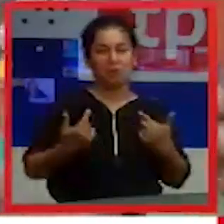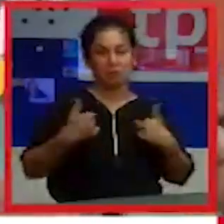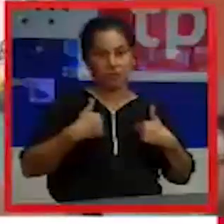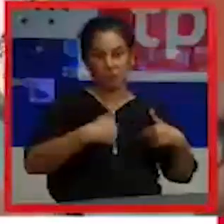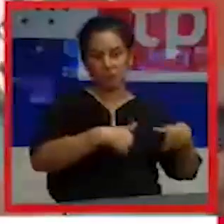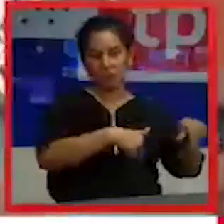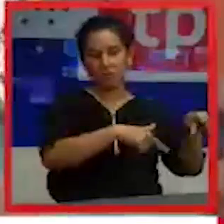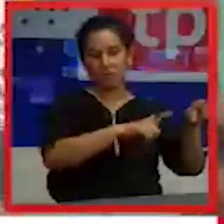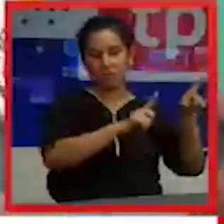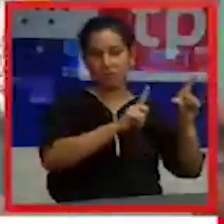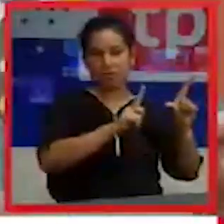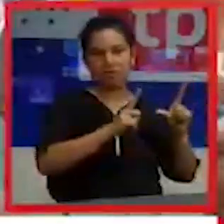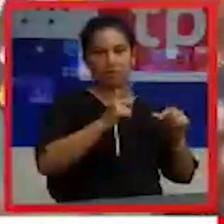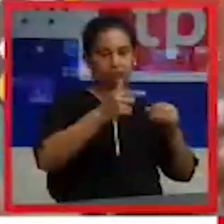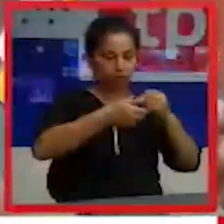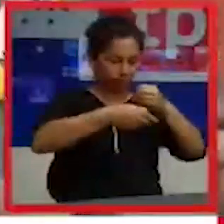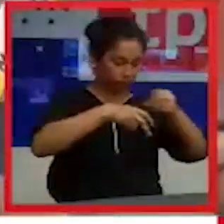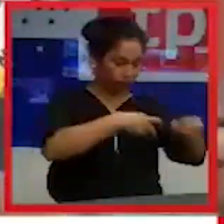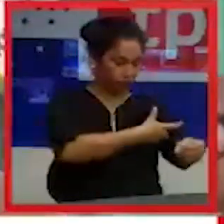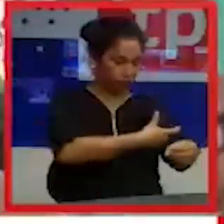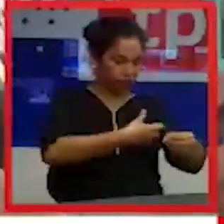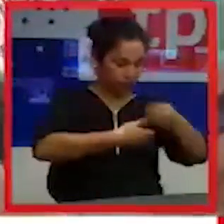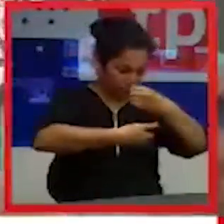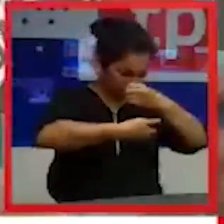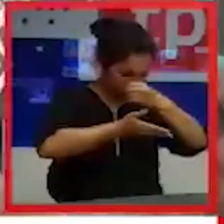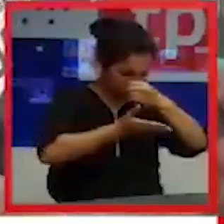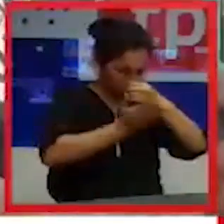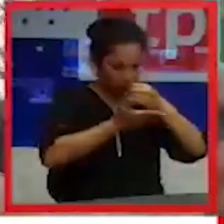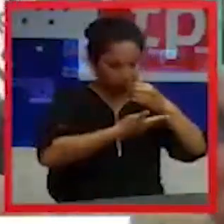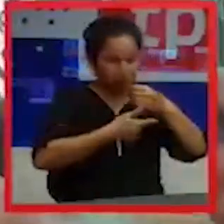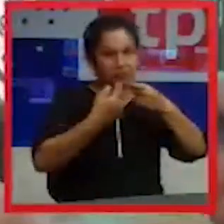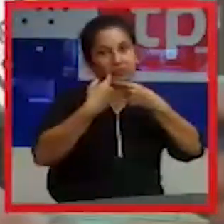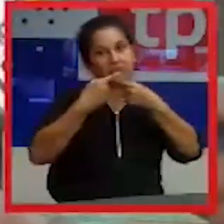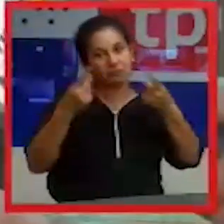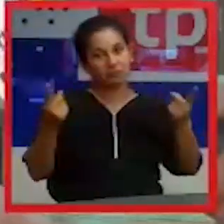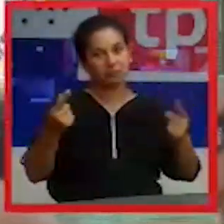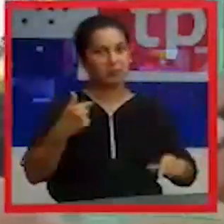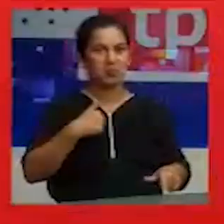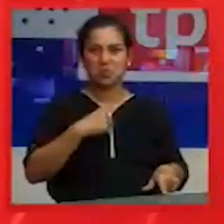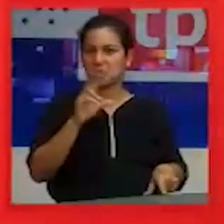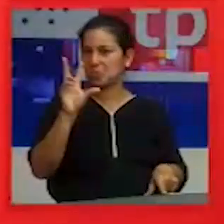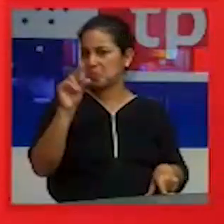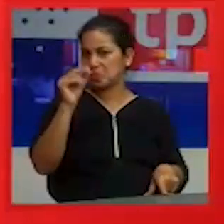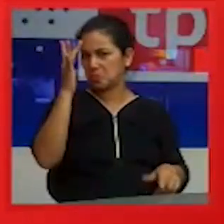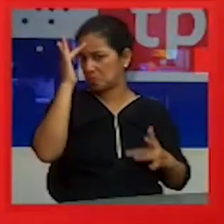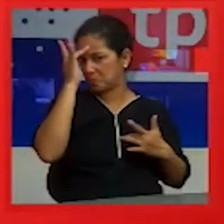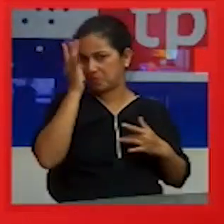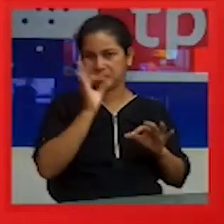la gente... Quede tranquila y no me discriminen, ¿no? Digo yo, ¿no? Porque yo no estoy enfermo, ¿no?